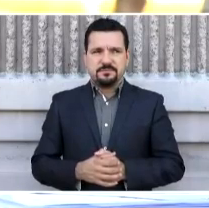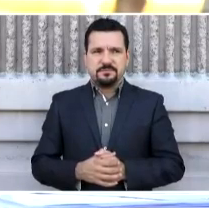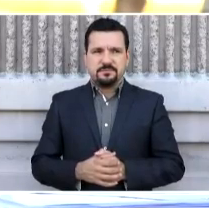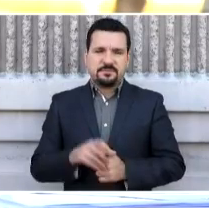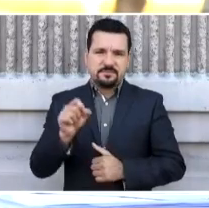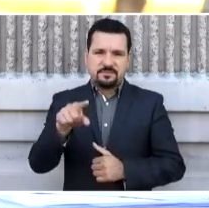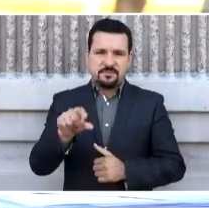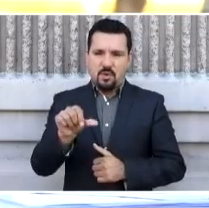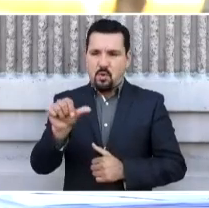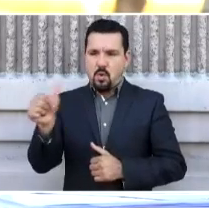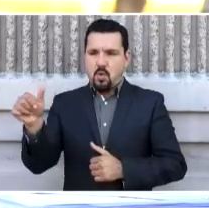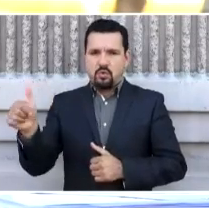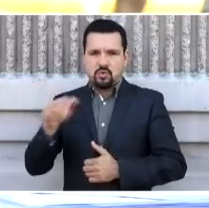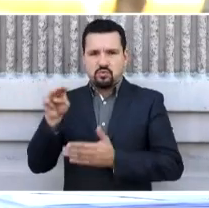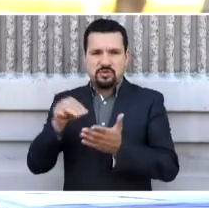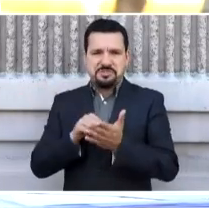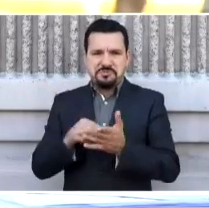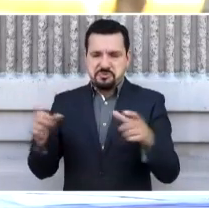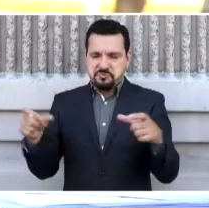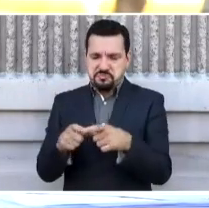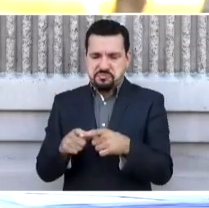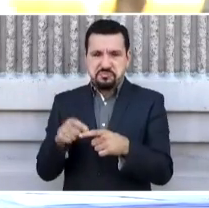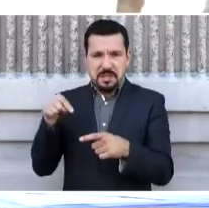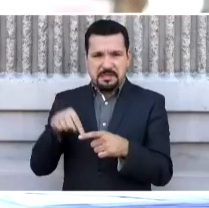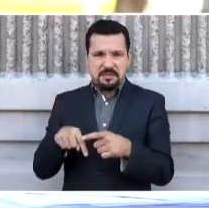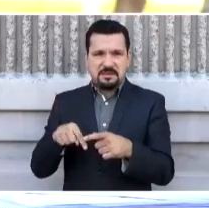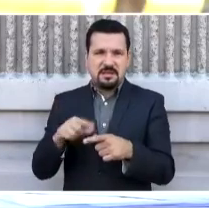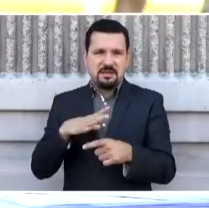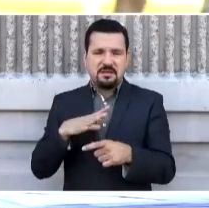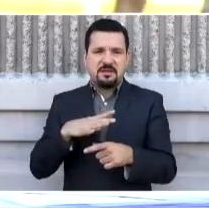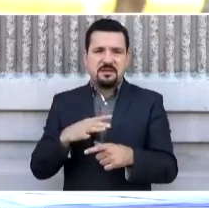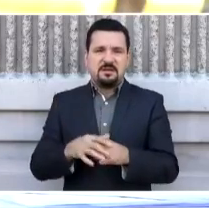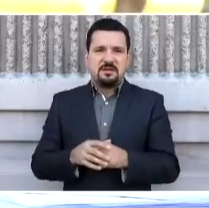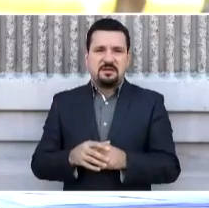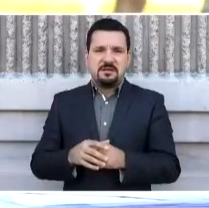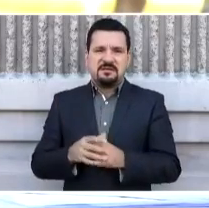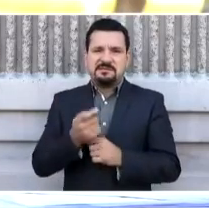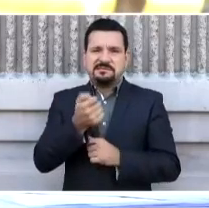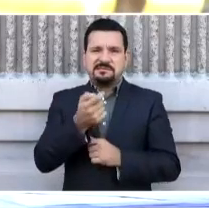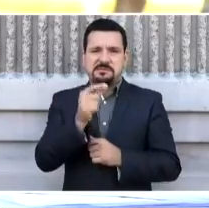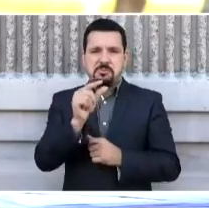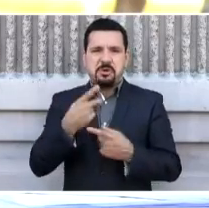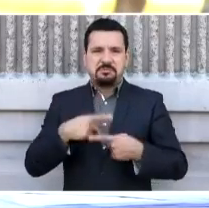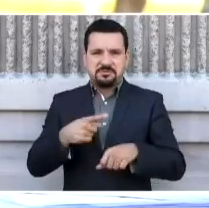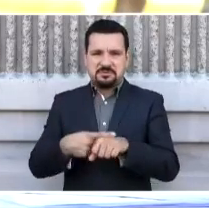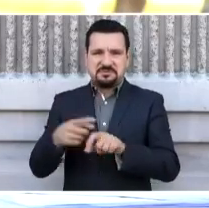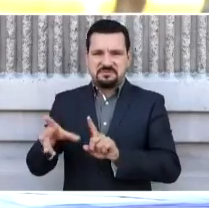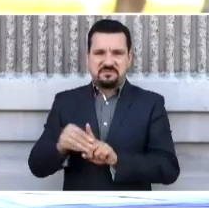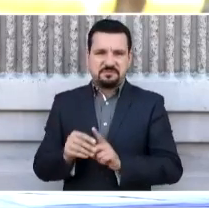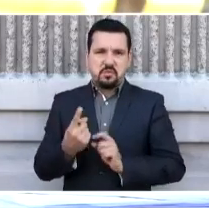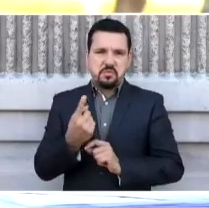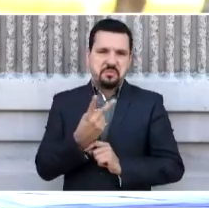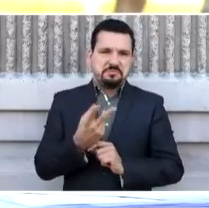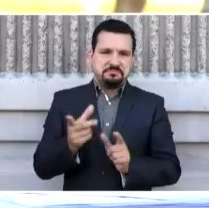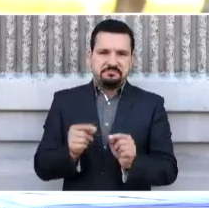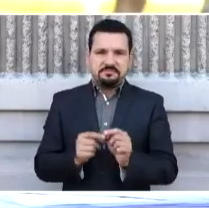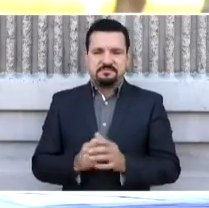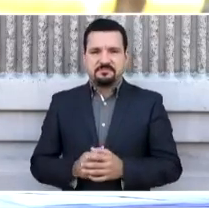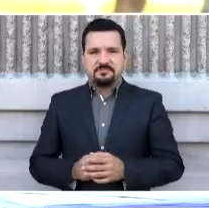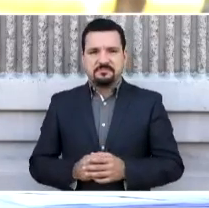Y otras pequeñas que han mantenido un bajo volumen de casos. Respecto